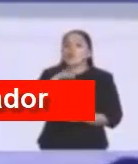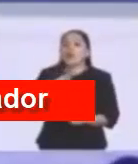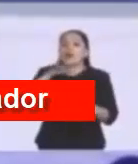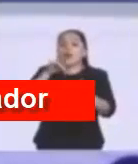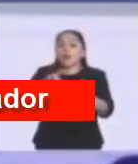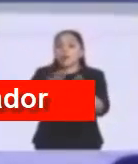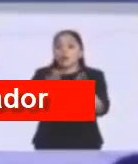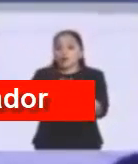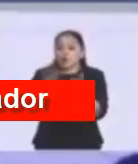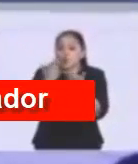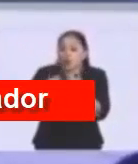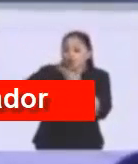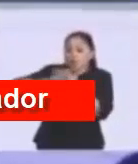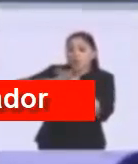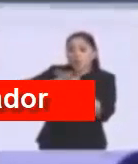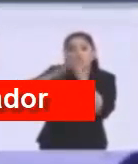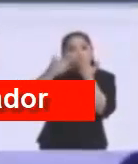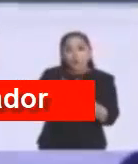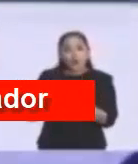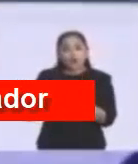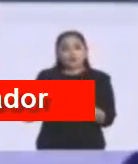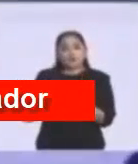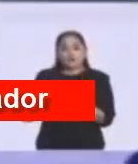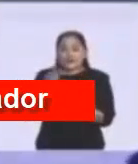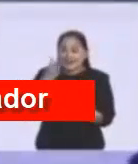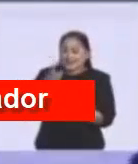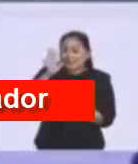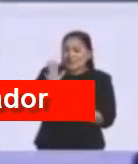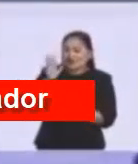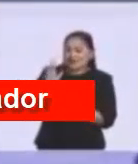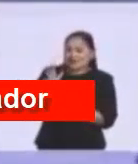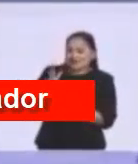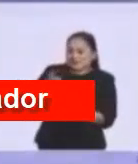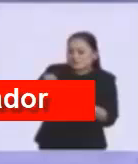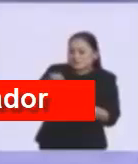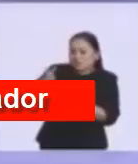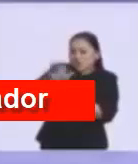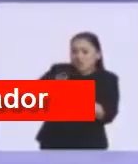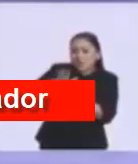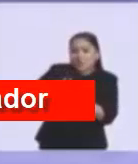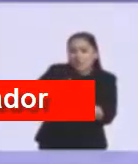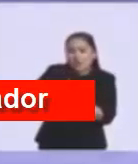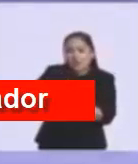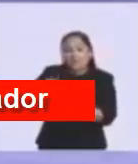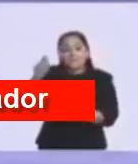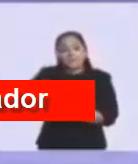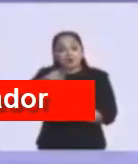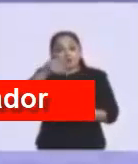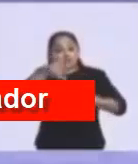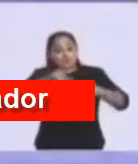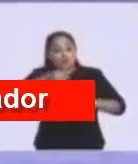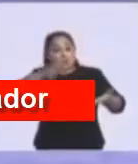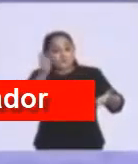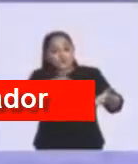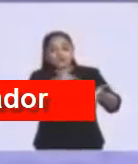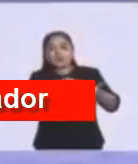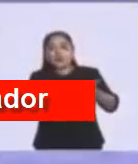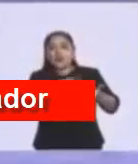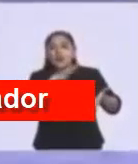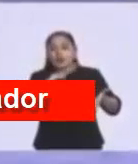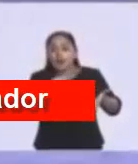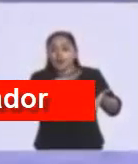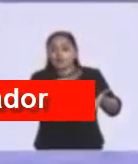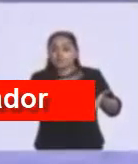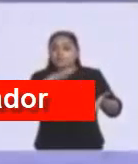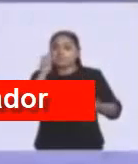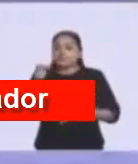que quienes han sido criminalizados por el crimen organizado, que son los campesinos que no tienen trabajo porque el PAN y el